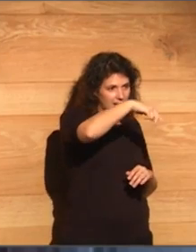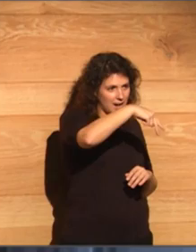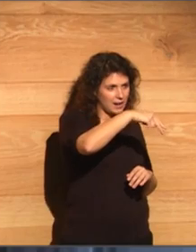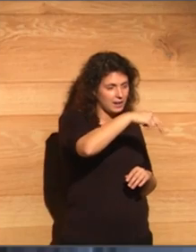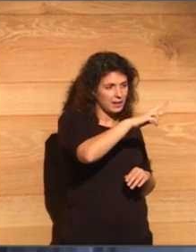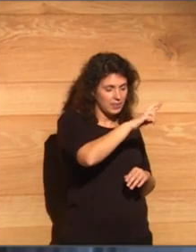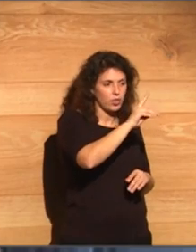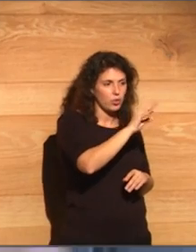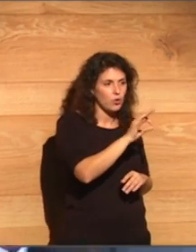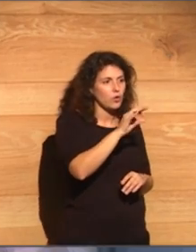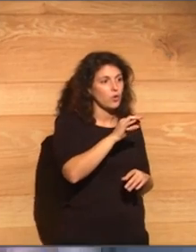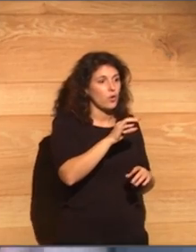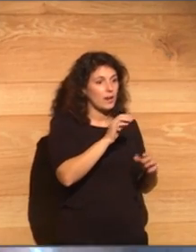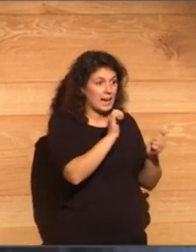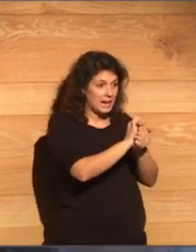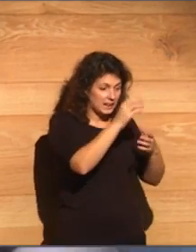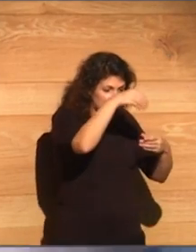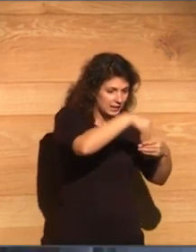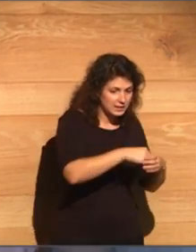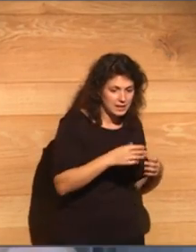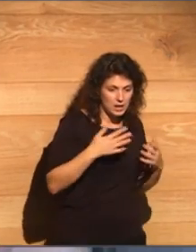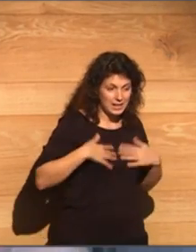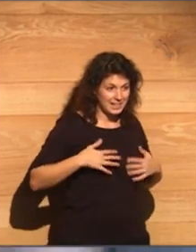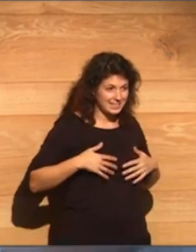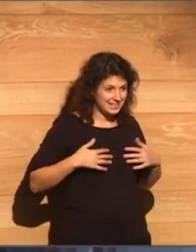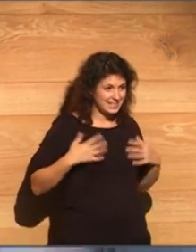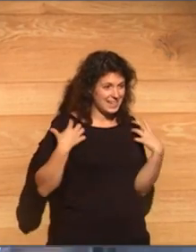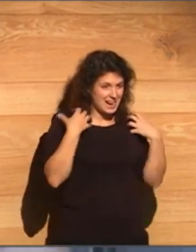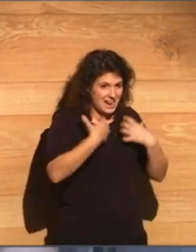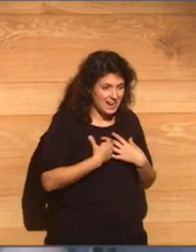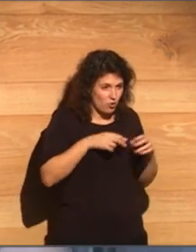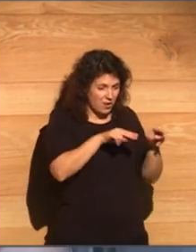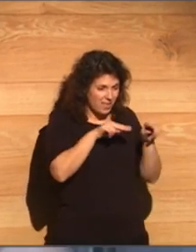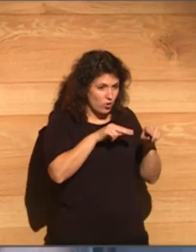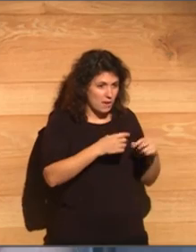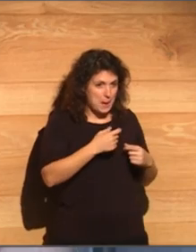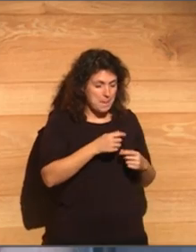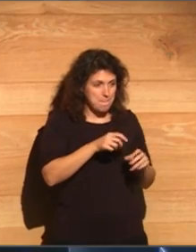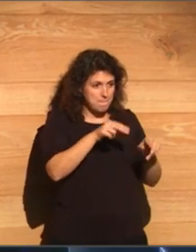y Galiardo va literalmente con un chaleco de cazador repleto de balas